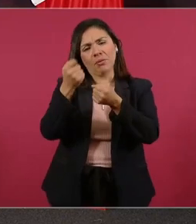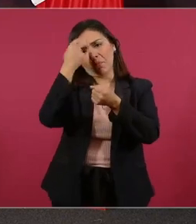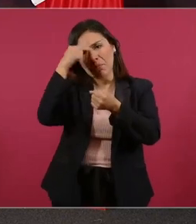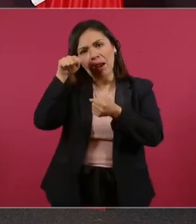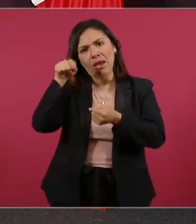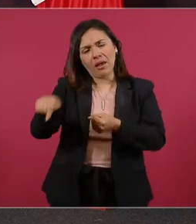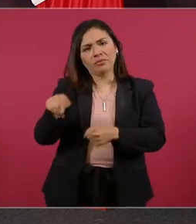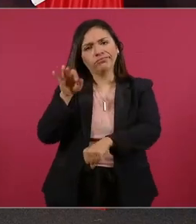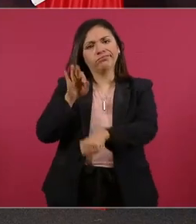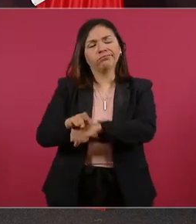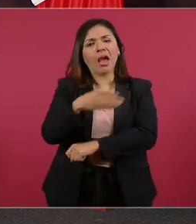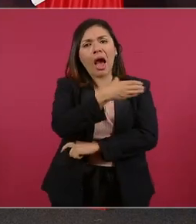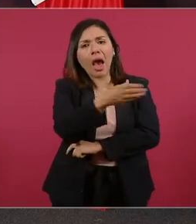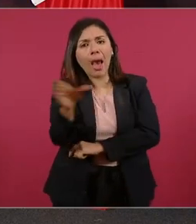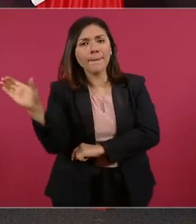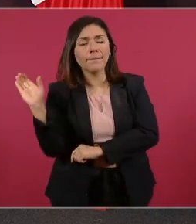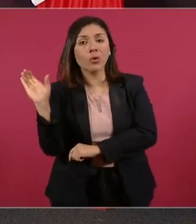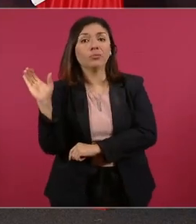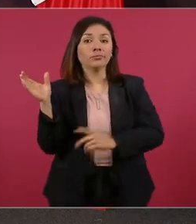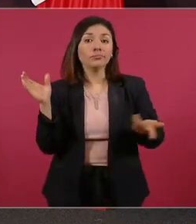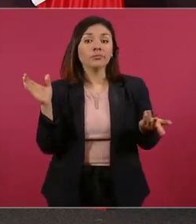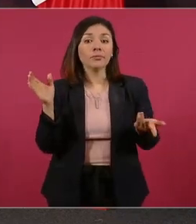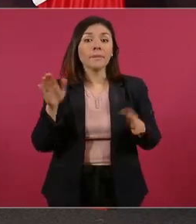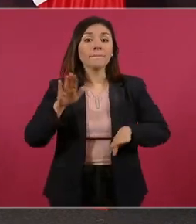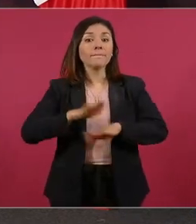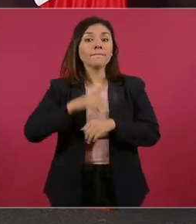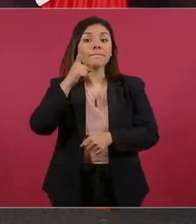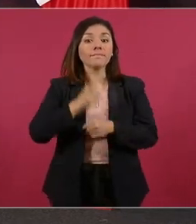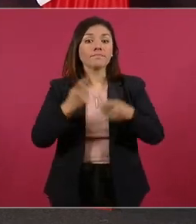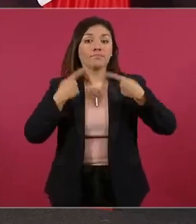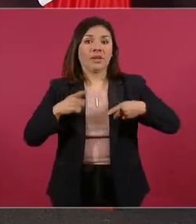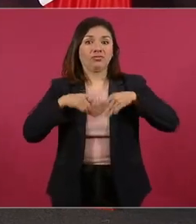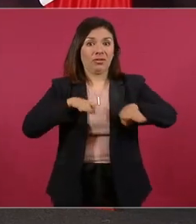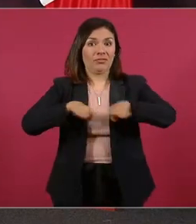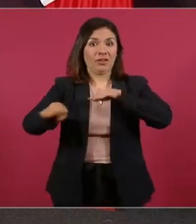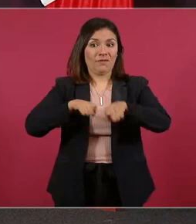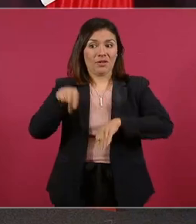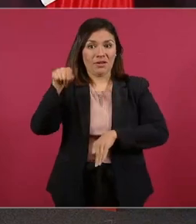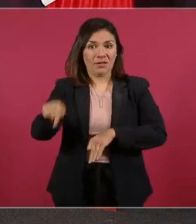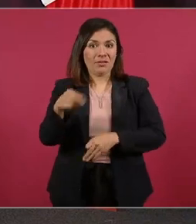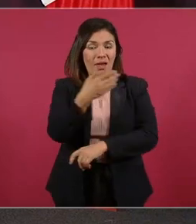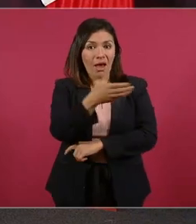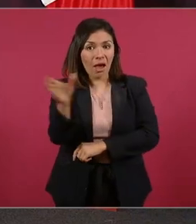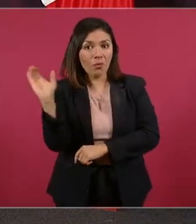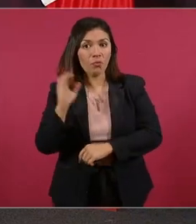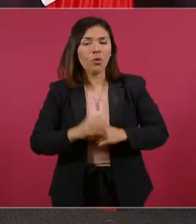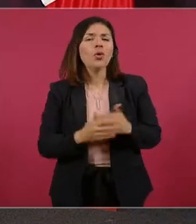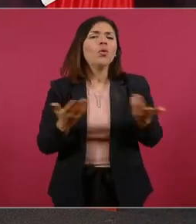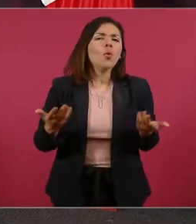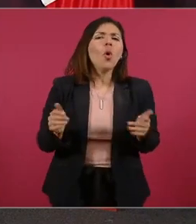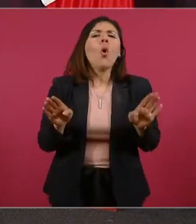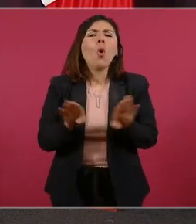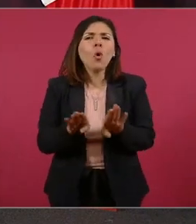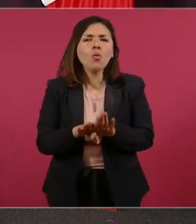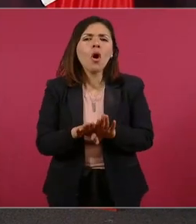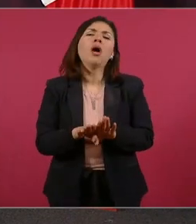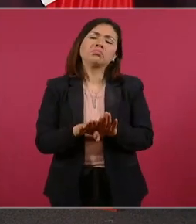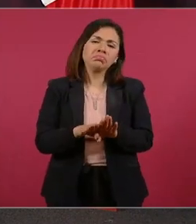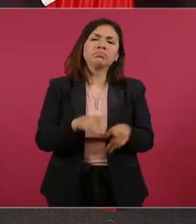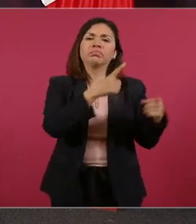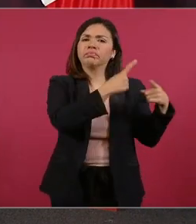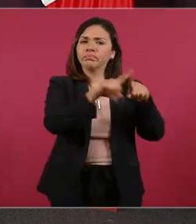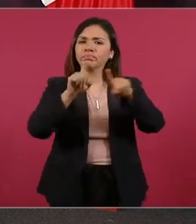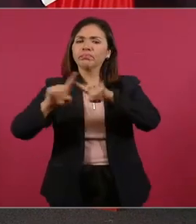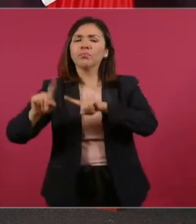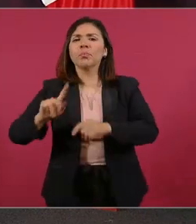rescatando al campo y sobre todo a los campesinos con una serie de